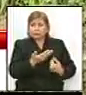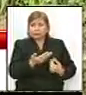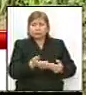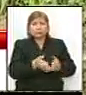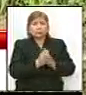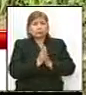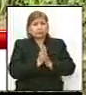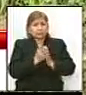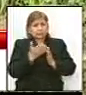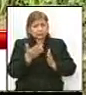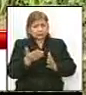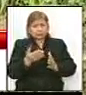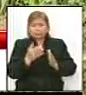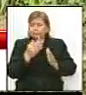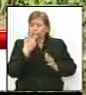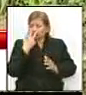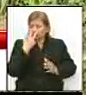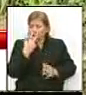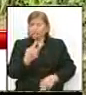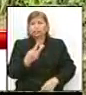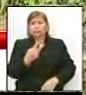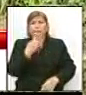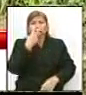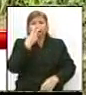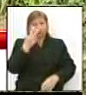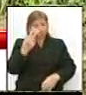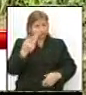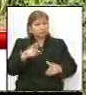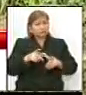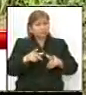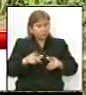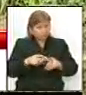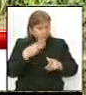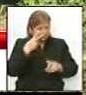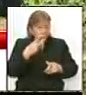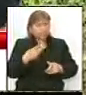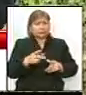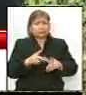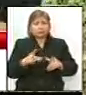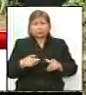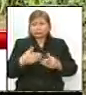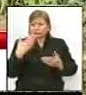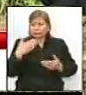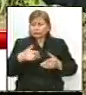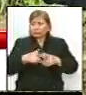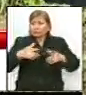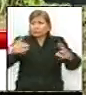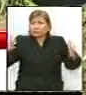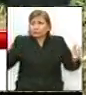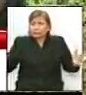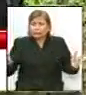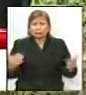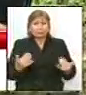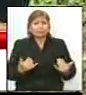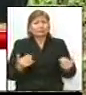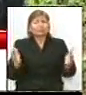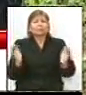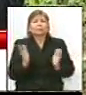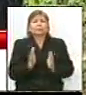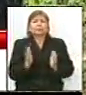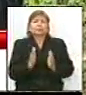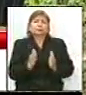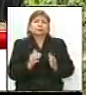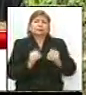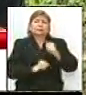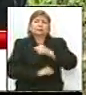favor, dese esa oportunidad de poder, si quiere ver solamente esos costados que antes eran más anchos, ahora son más angostos, hasta los